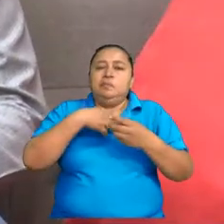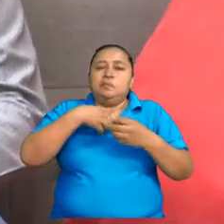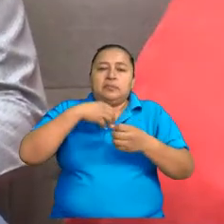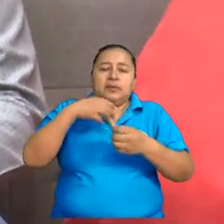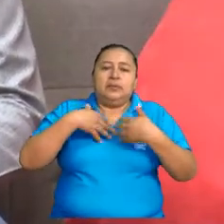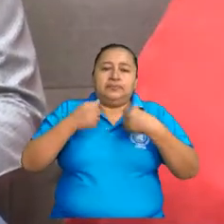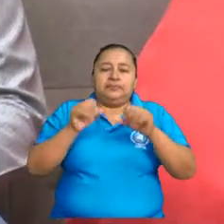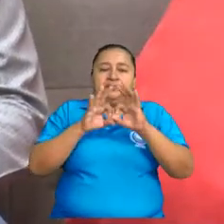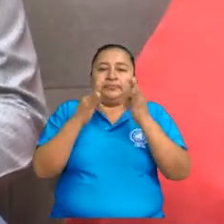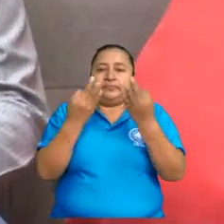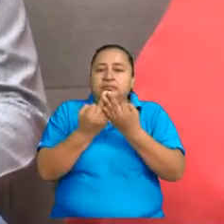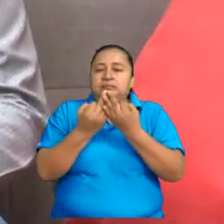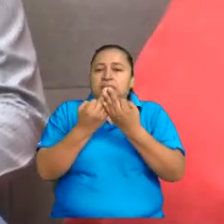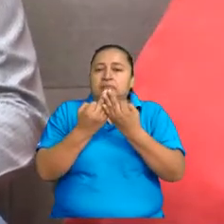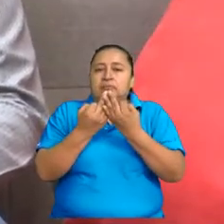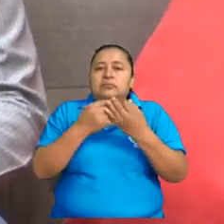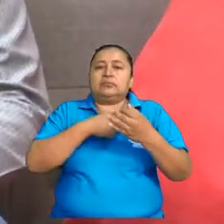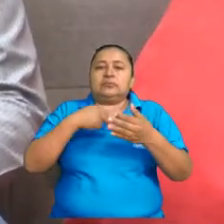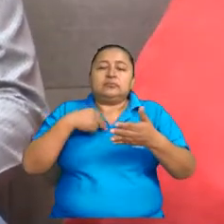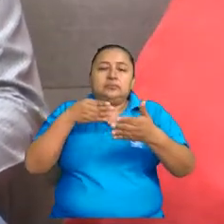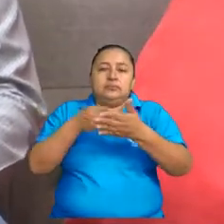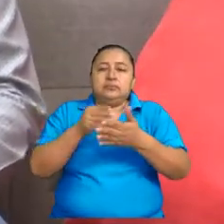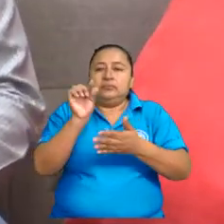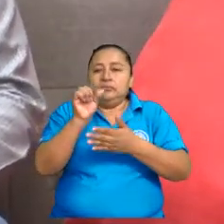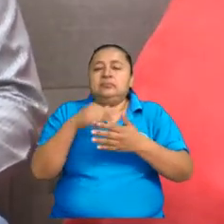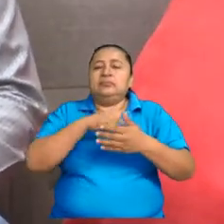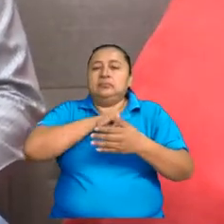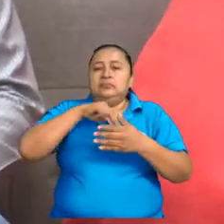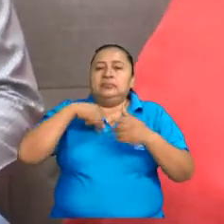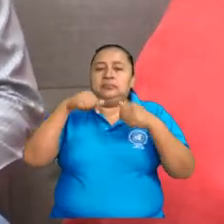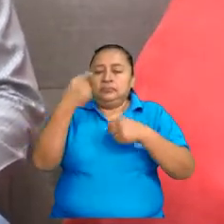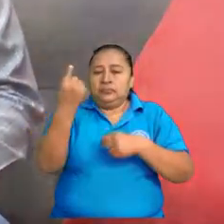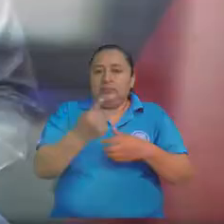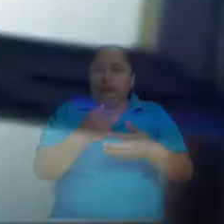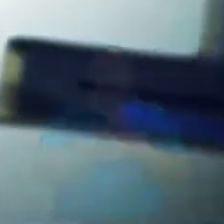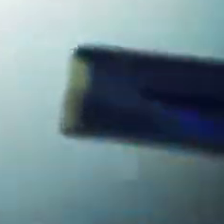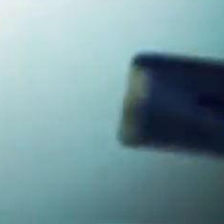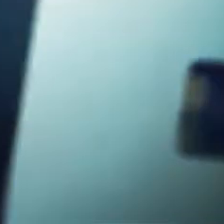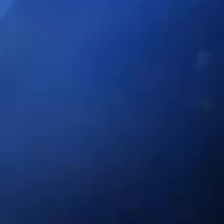nuestra familia. Así. Hacemos una breve pausa y nosotros ya volvemos.